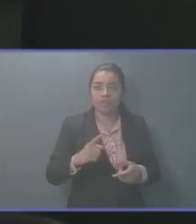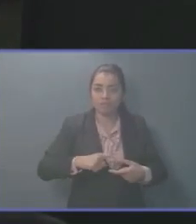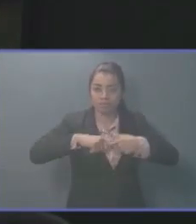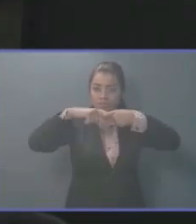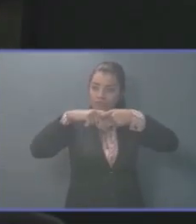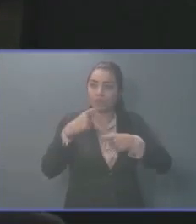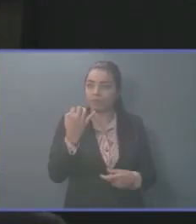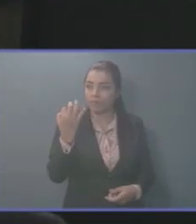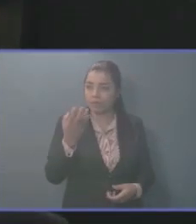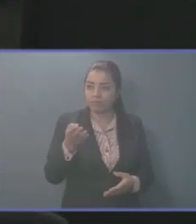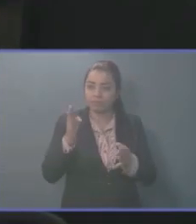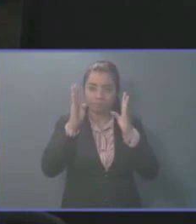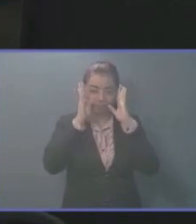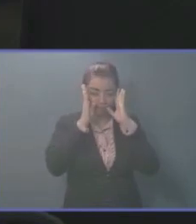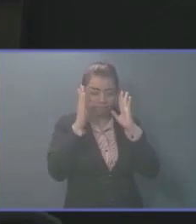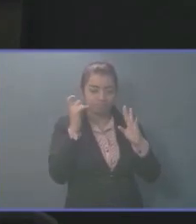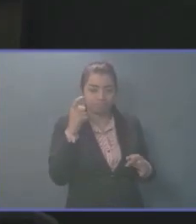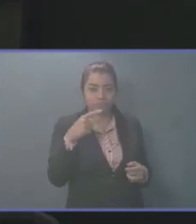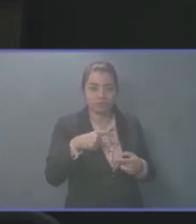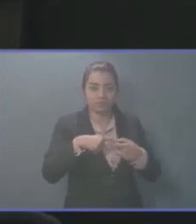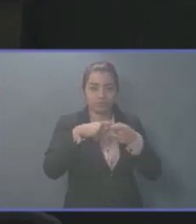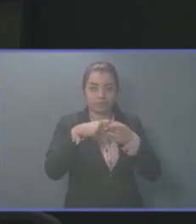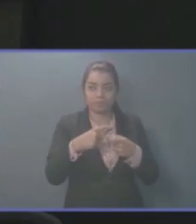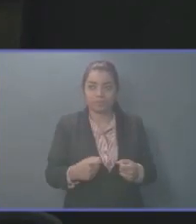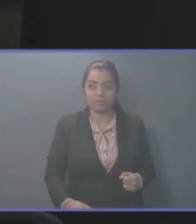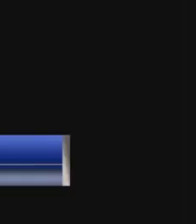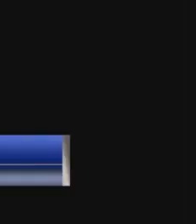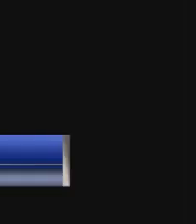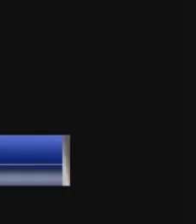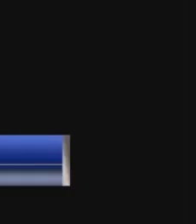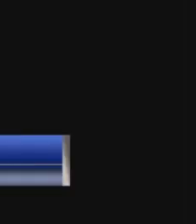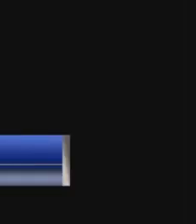Por favor, no nos cambie, regresamos en instantes.